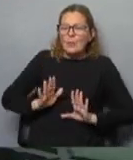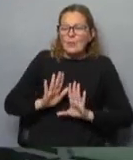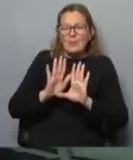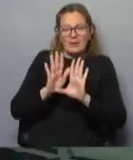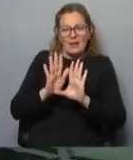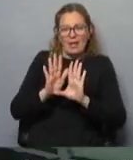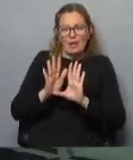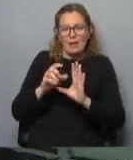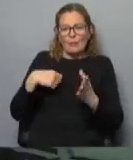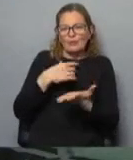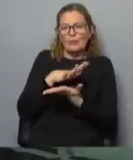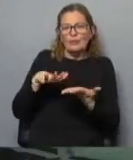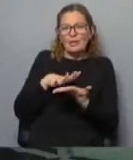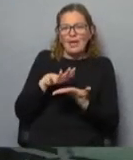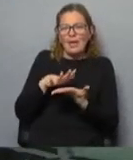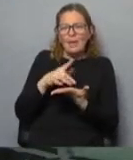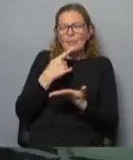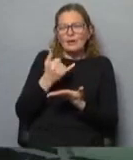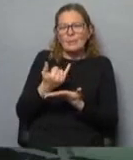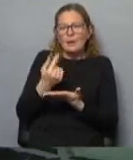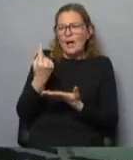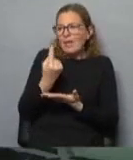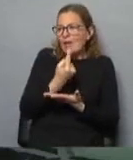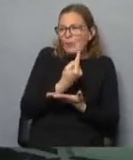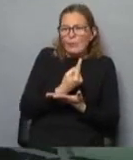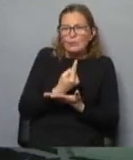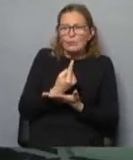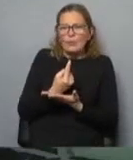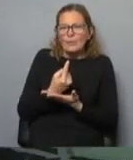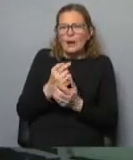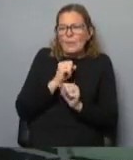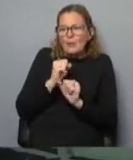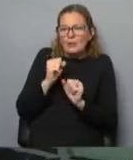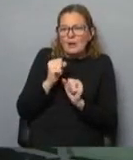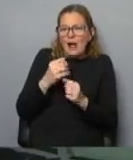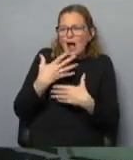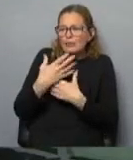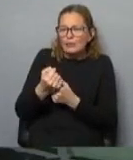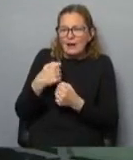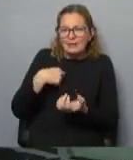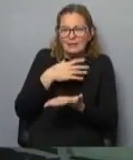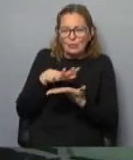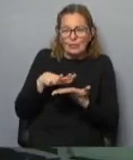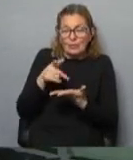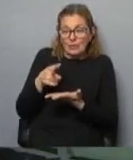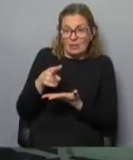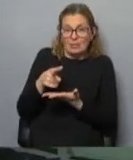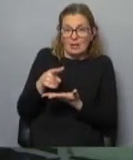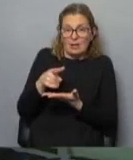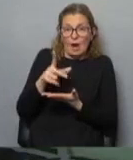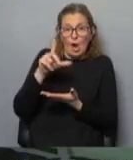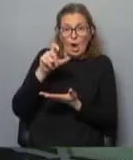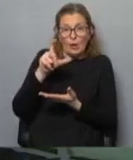como sociedad que no estamos preparados e individualmente cada uno de nosotros para poder abordar situaciones de este estilo que obviamente